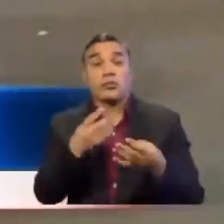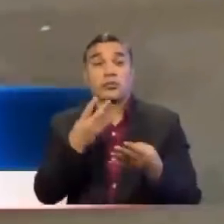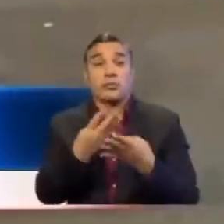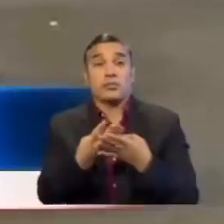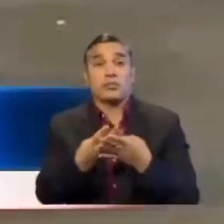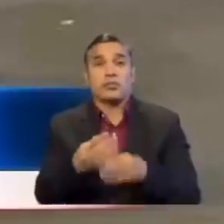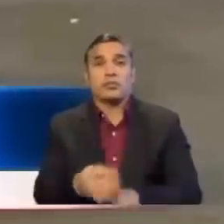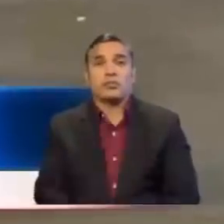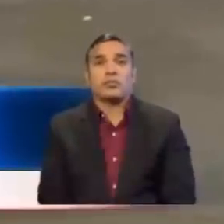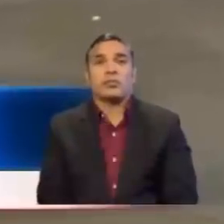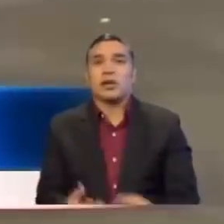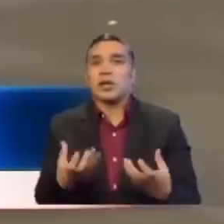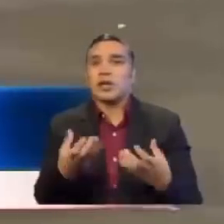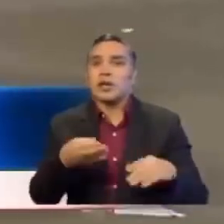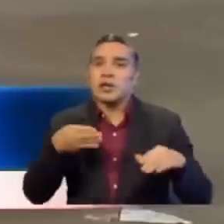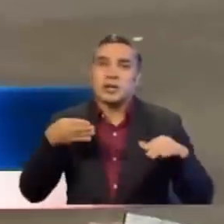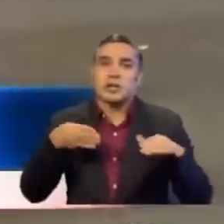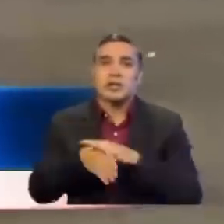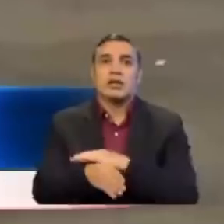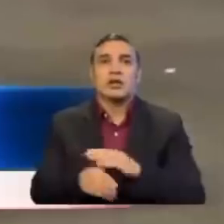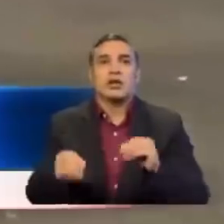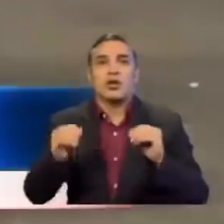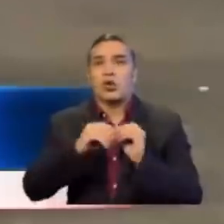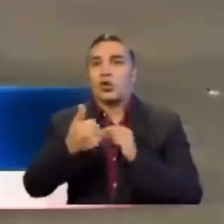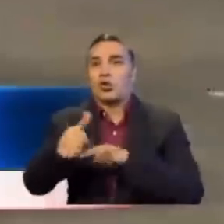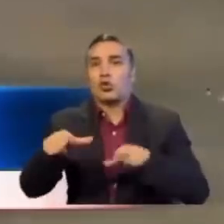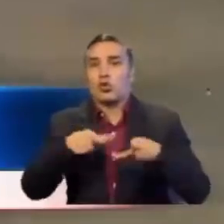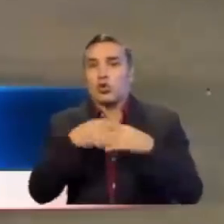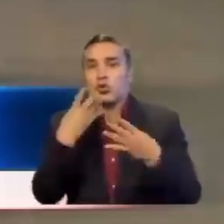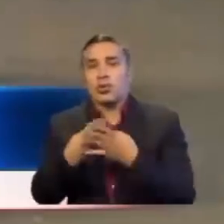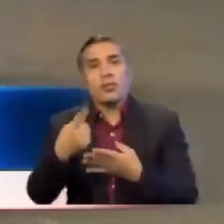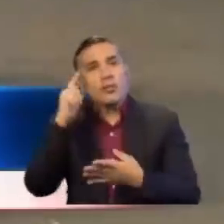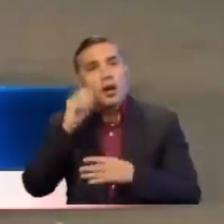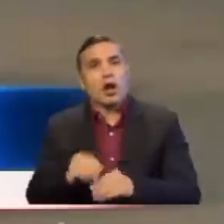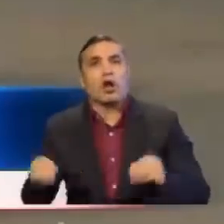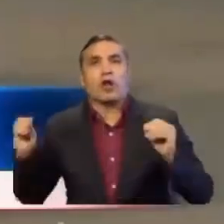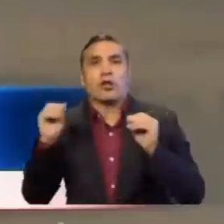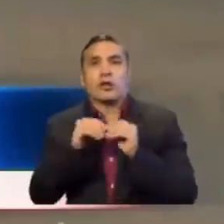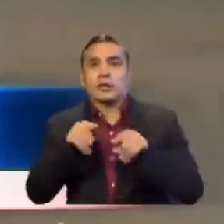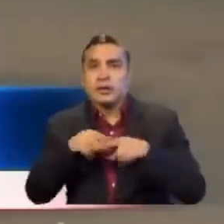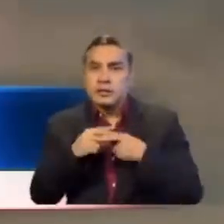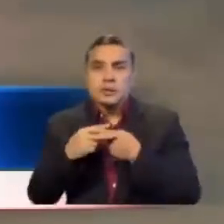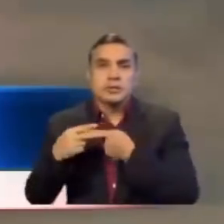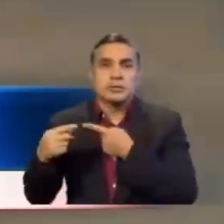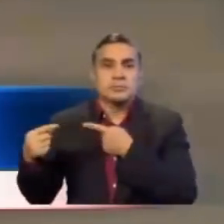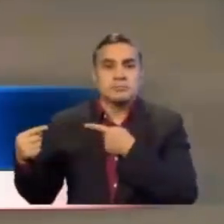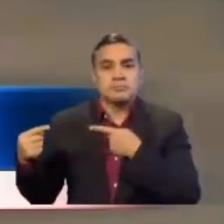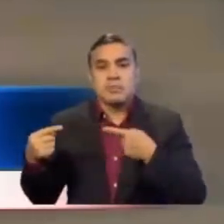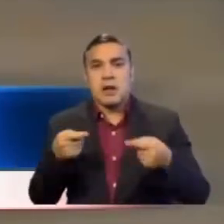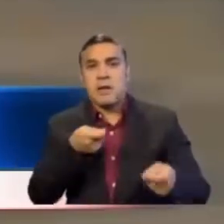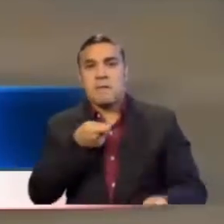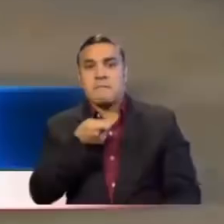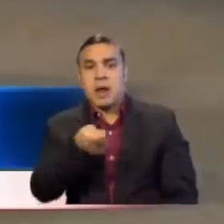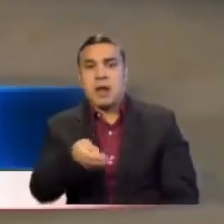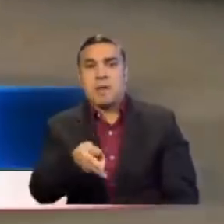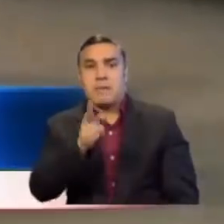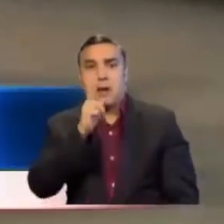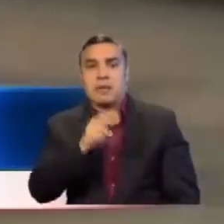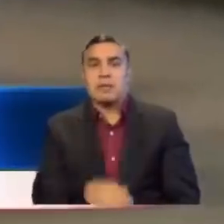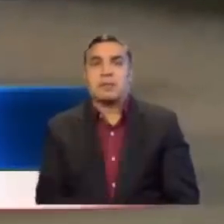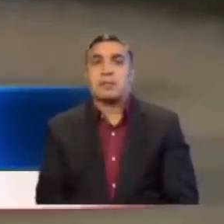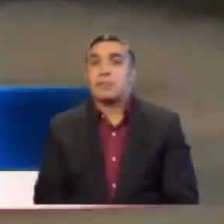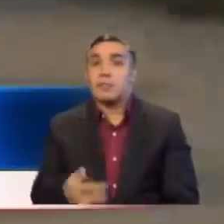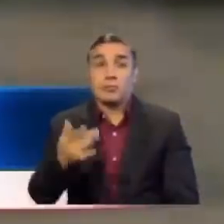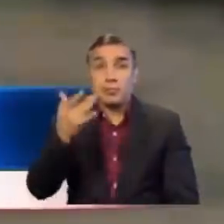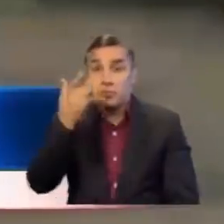cierta área que quieren ingresar a otros pabellones para nuevamente iniciar los crímenes, porque